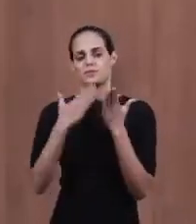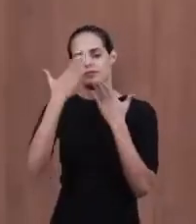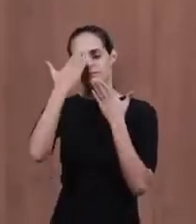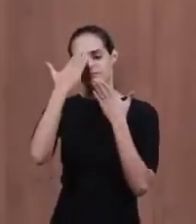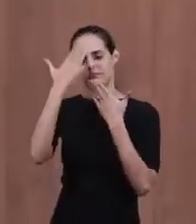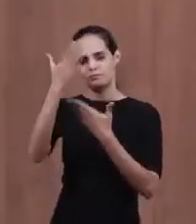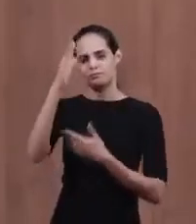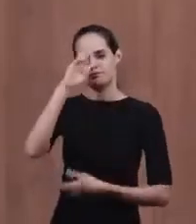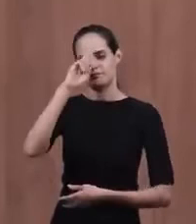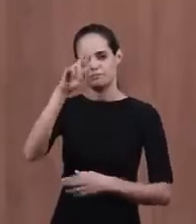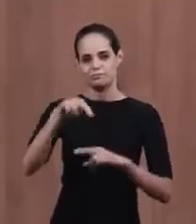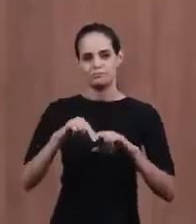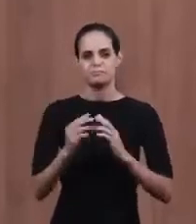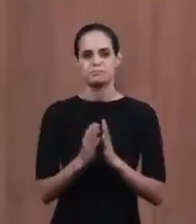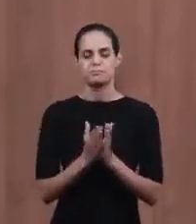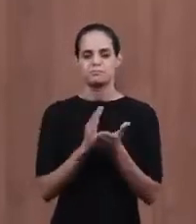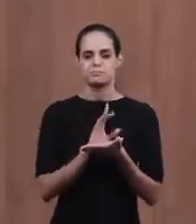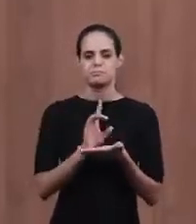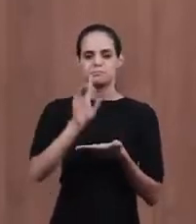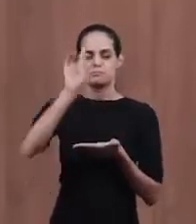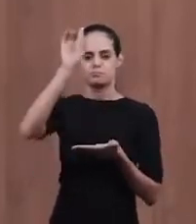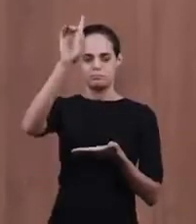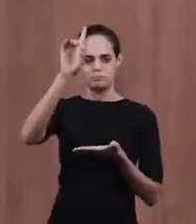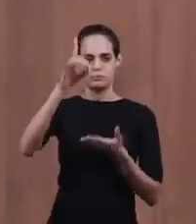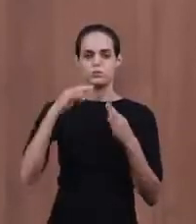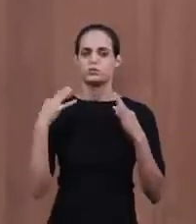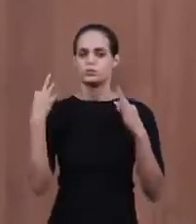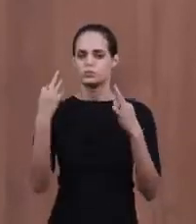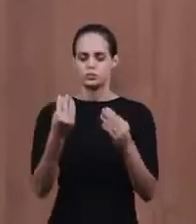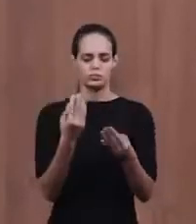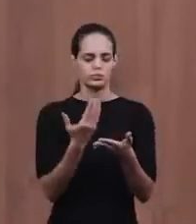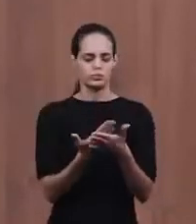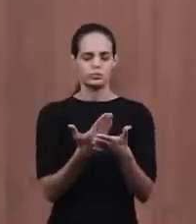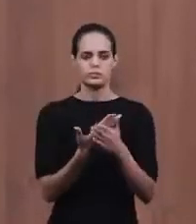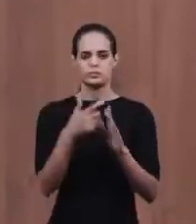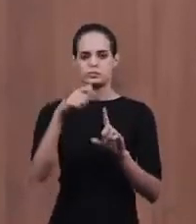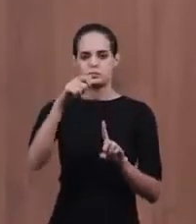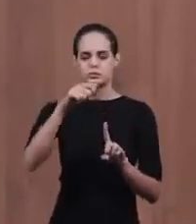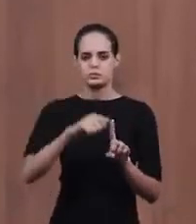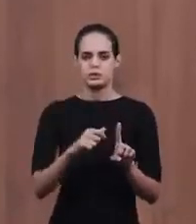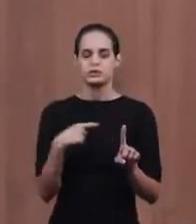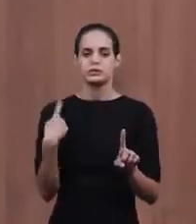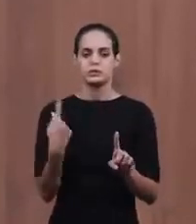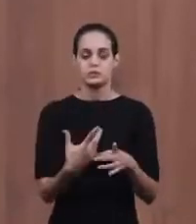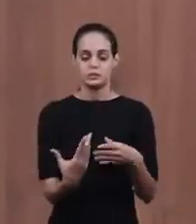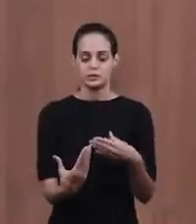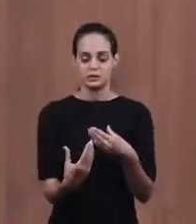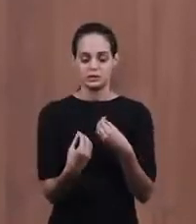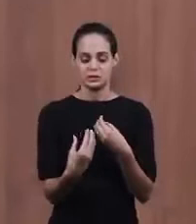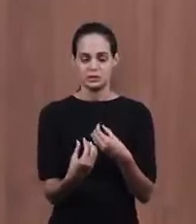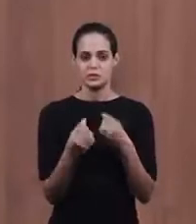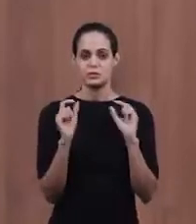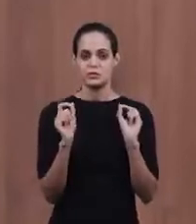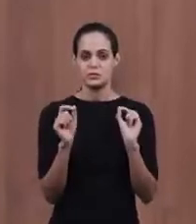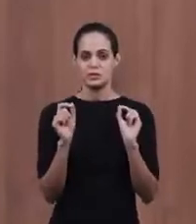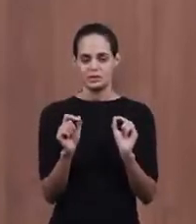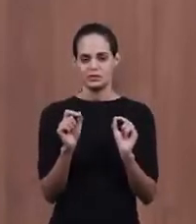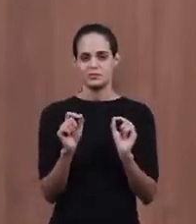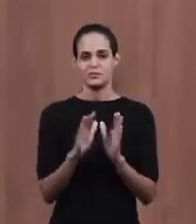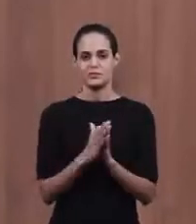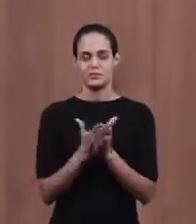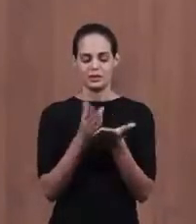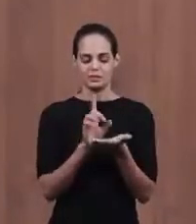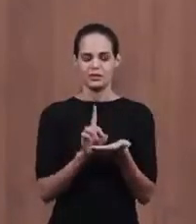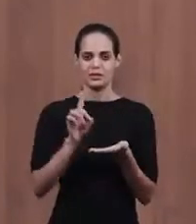palabra y por todos los estudios del mes que nos enseñaron que la Biblia es la